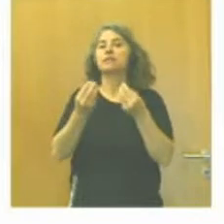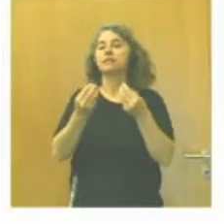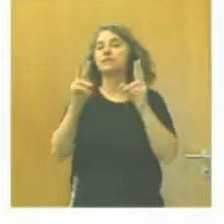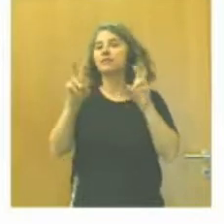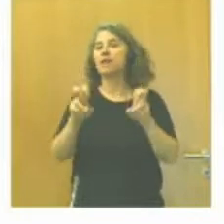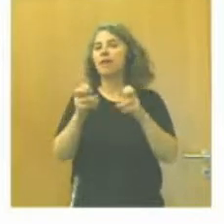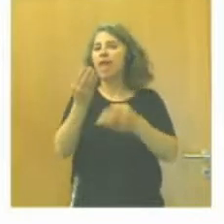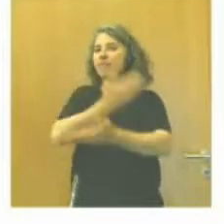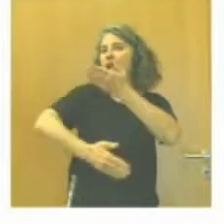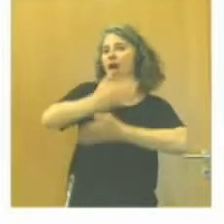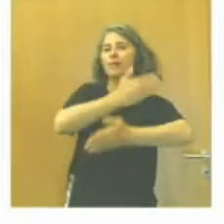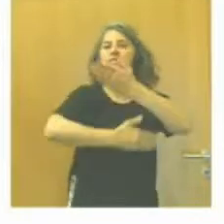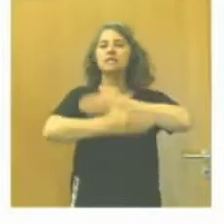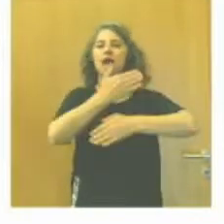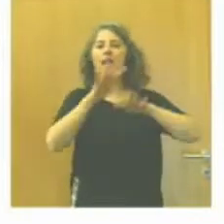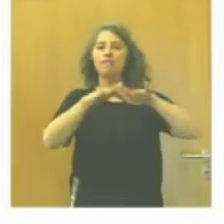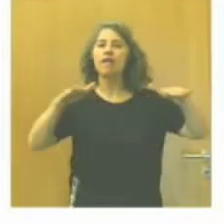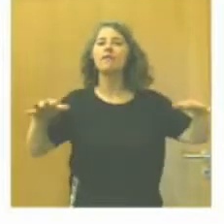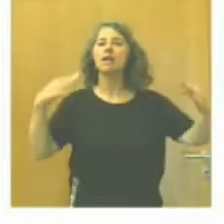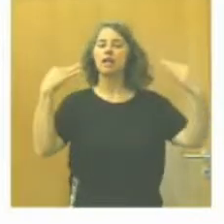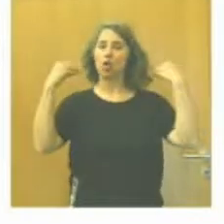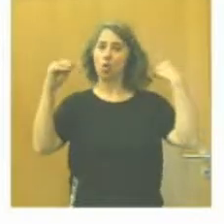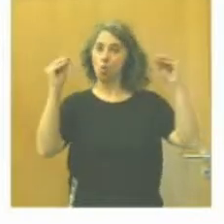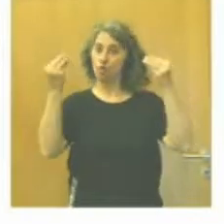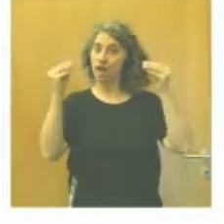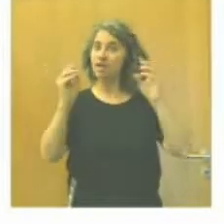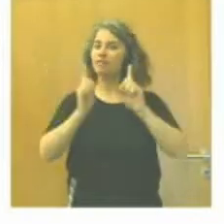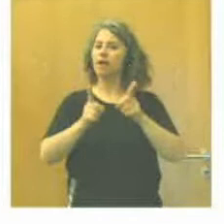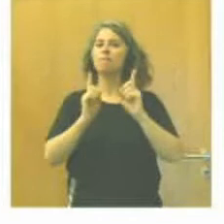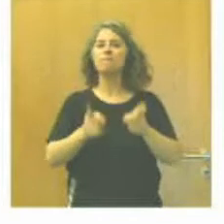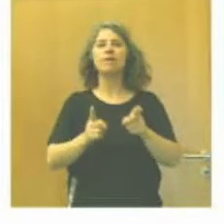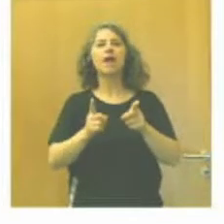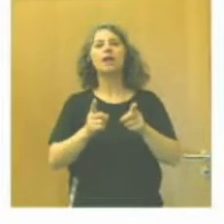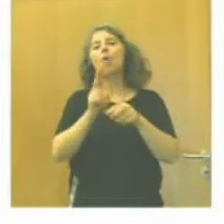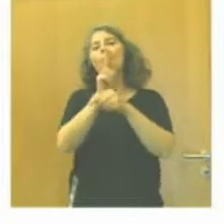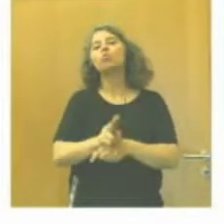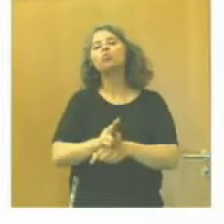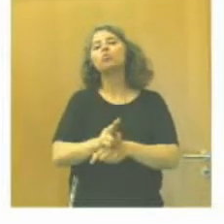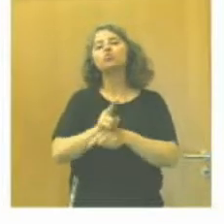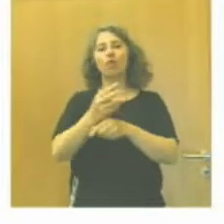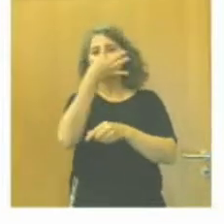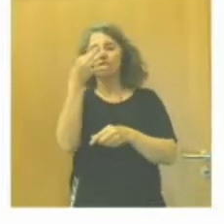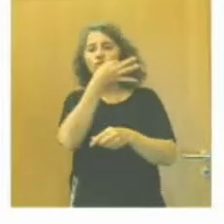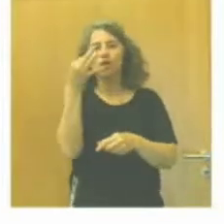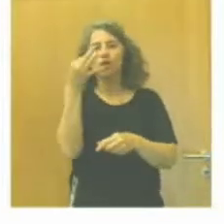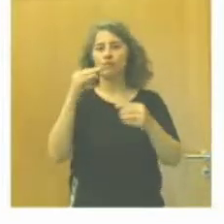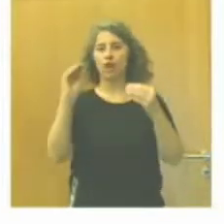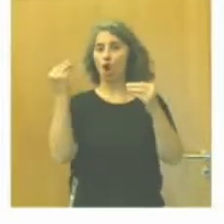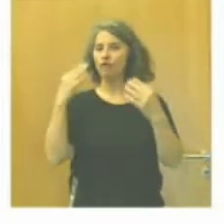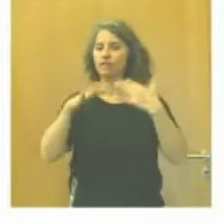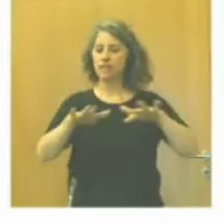de discapacidad infantil y juvenil y también el uso de sustancias entre jóvenes y niños.